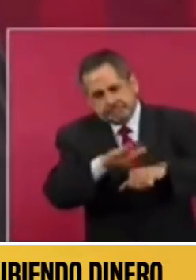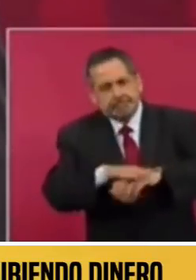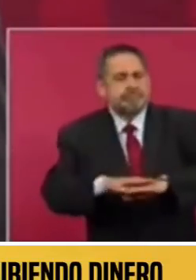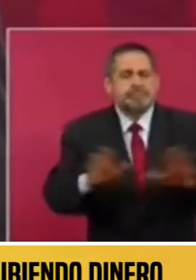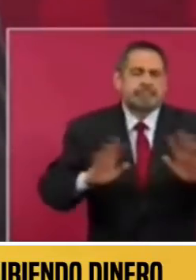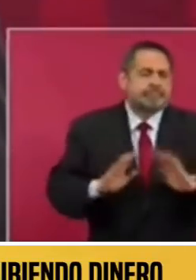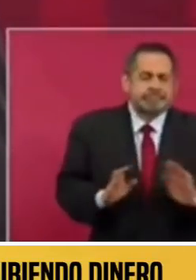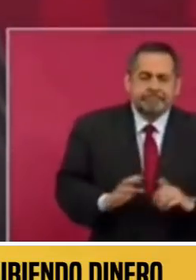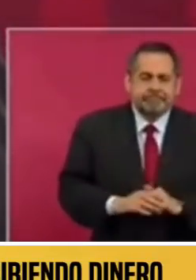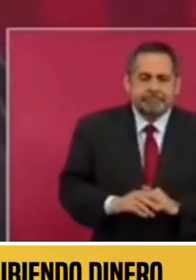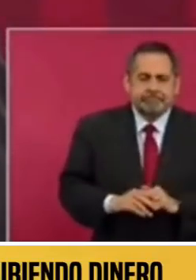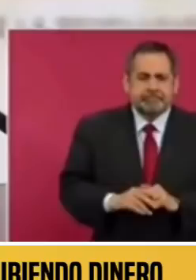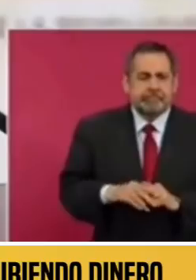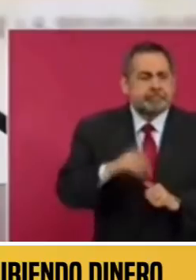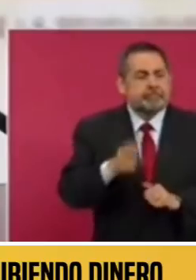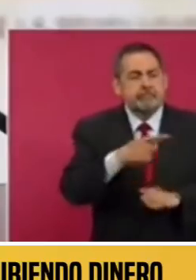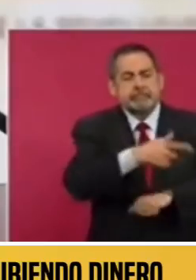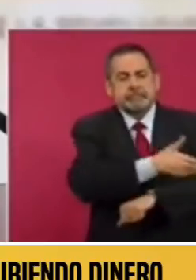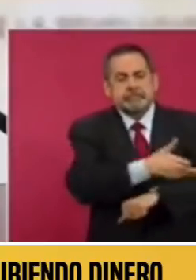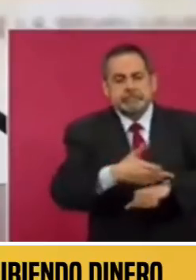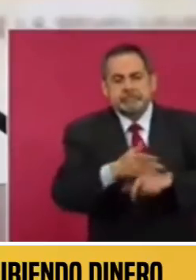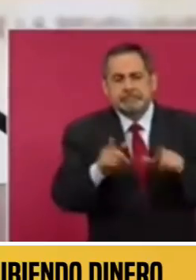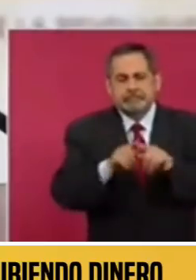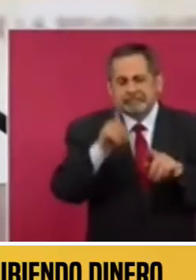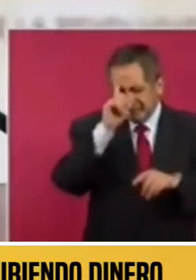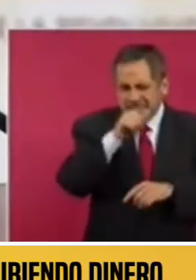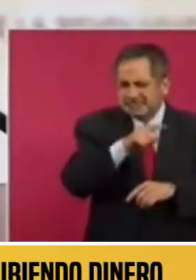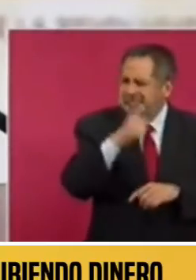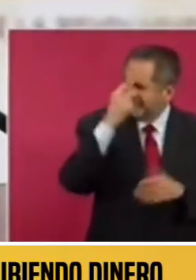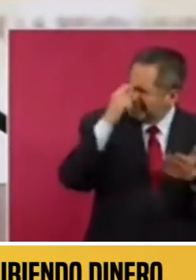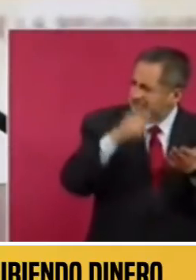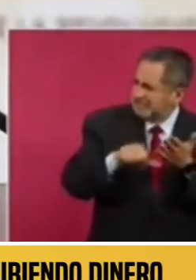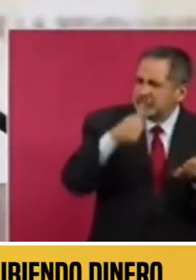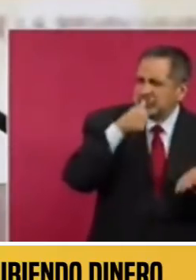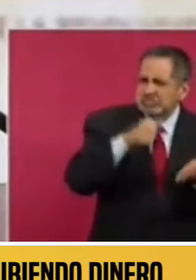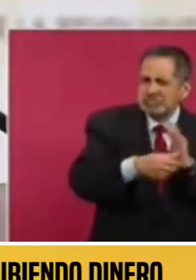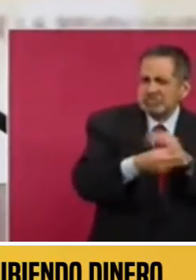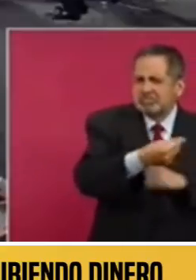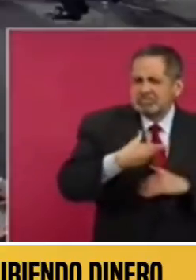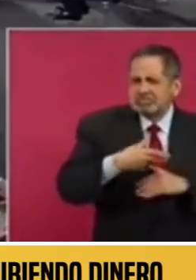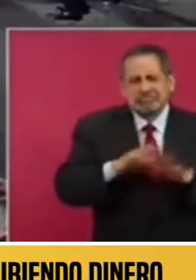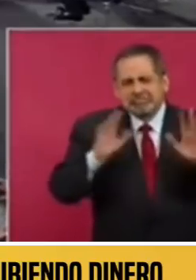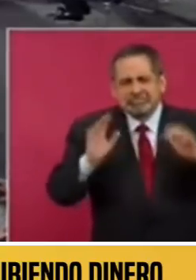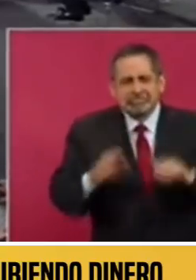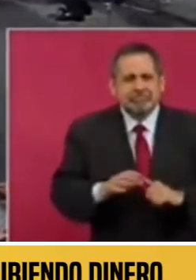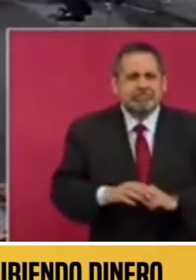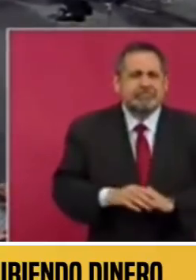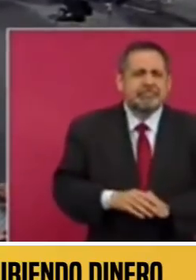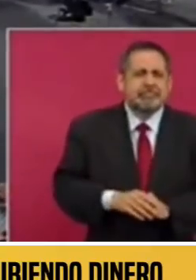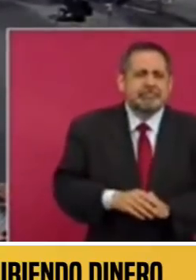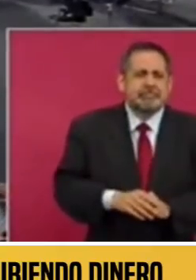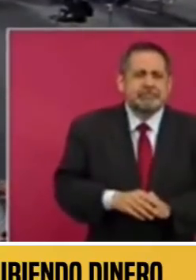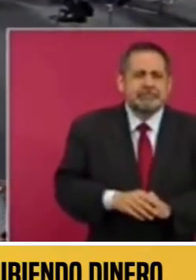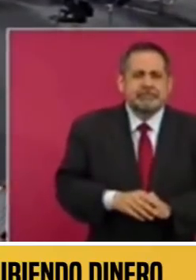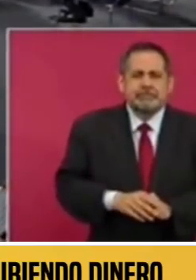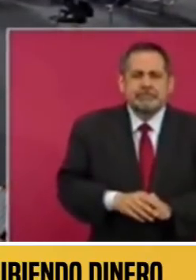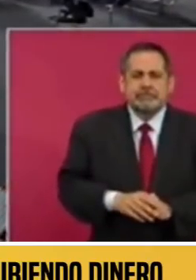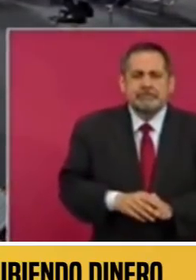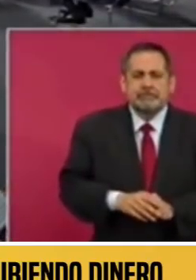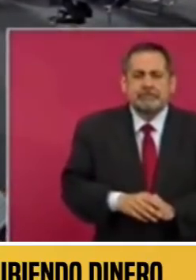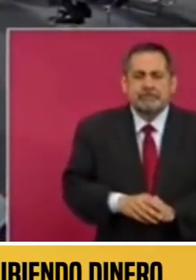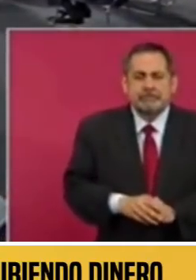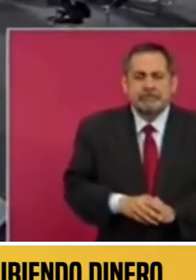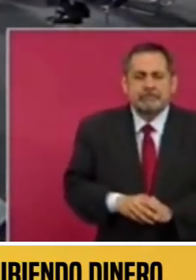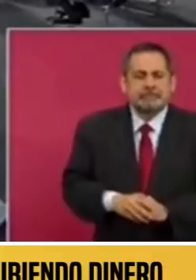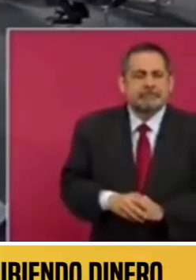porque por la familia creo que esta demanda alguna carta o algo así ah